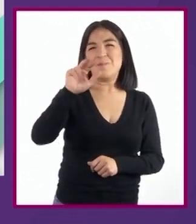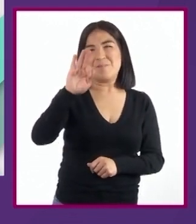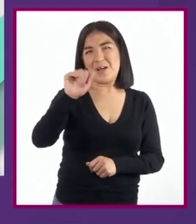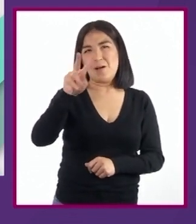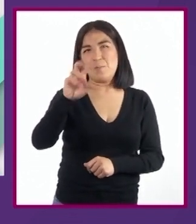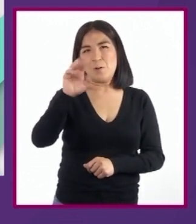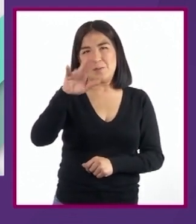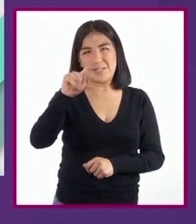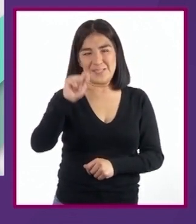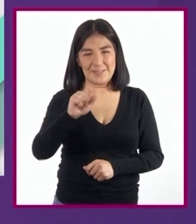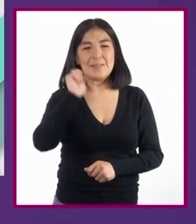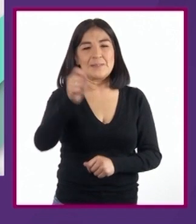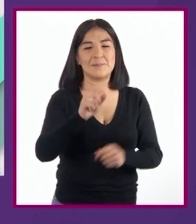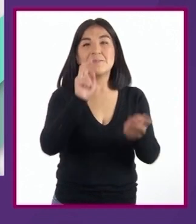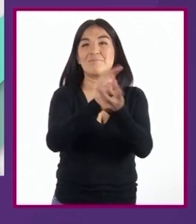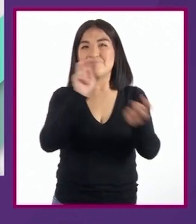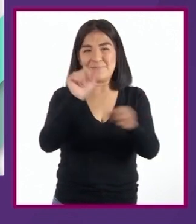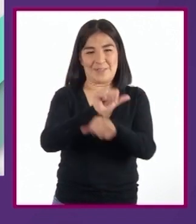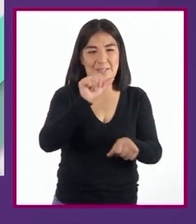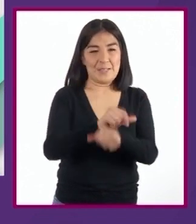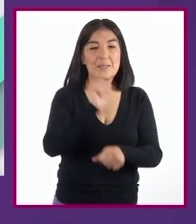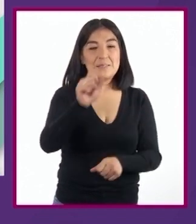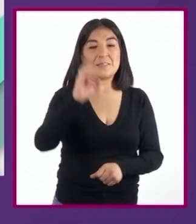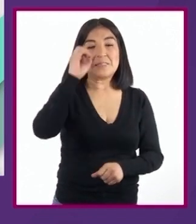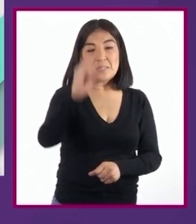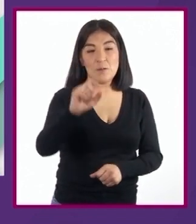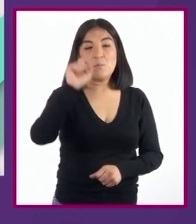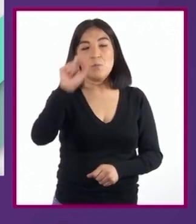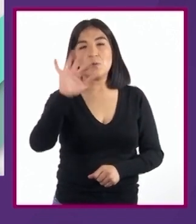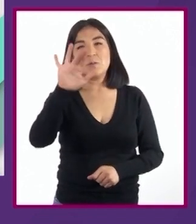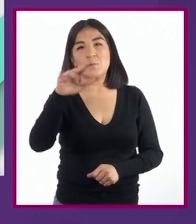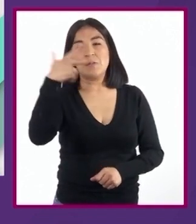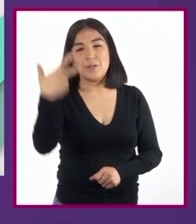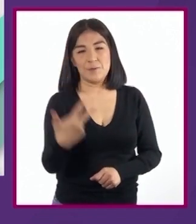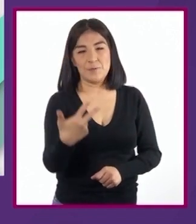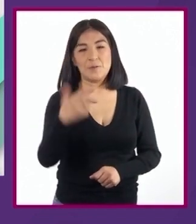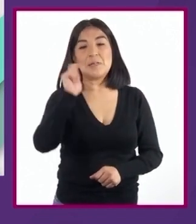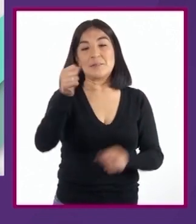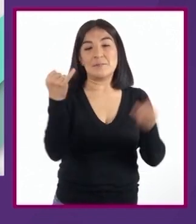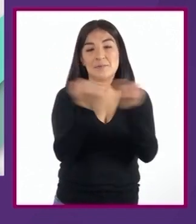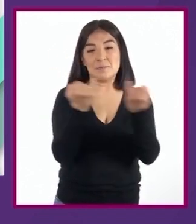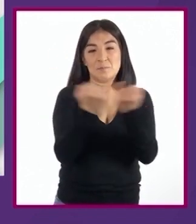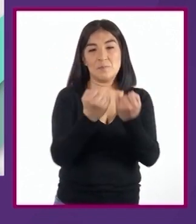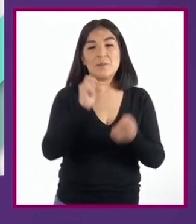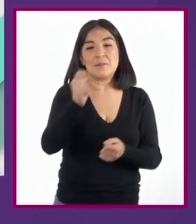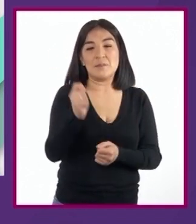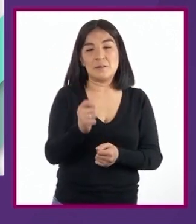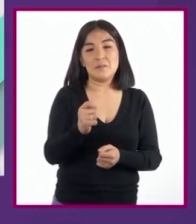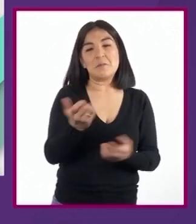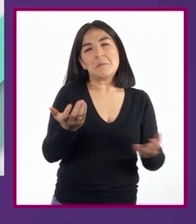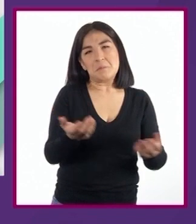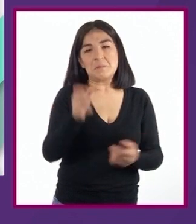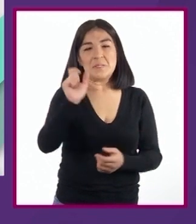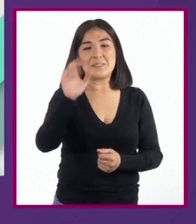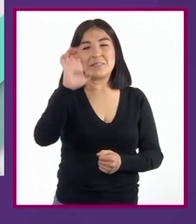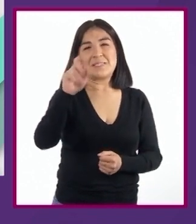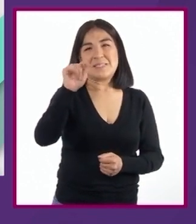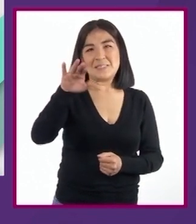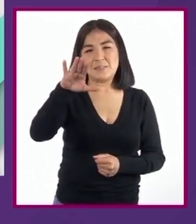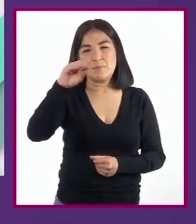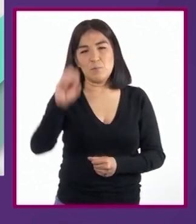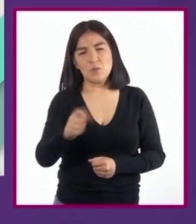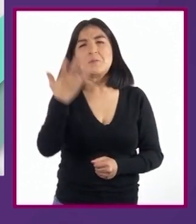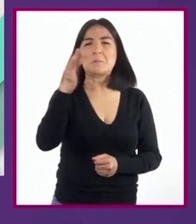dato 0.58, es igual a 58 centésimos o